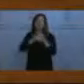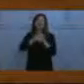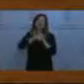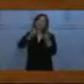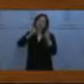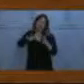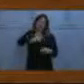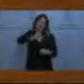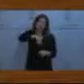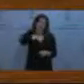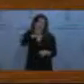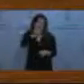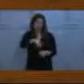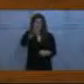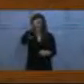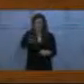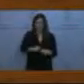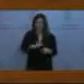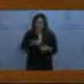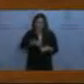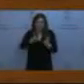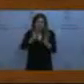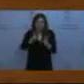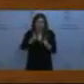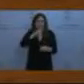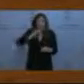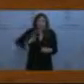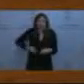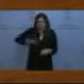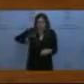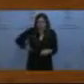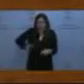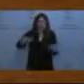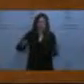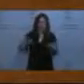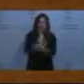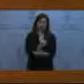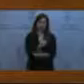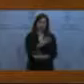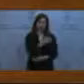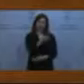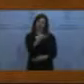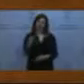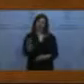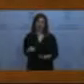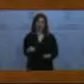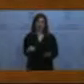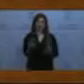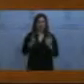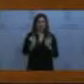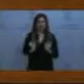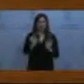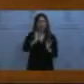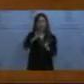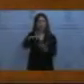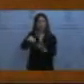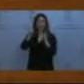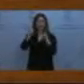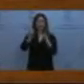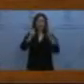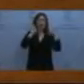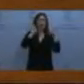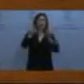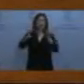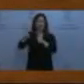la tolerancia, el respeto, la democracia, los valores que todo ello implica, ya están. Ya se imparten en los centros educativos. Ya